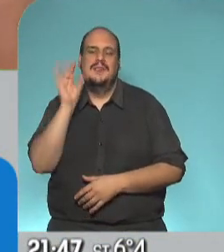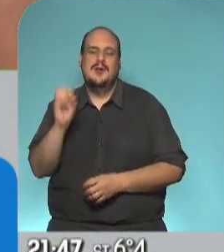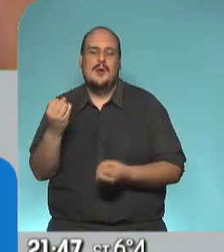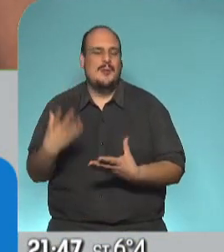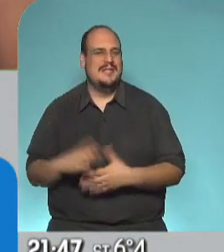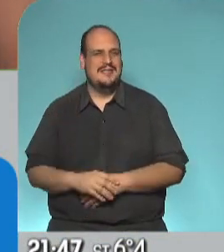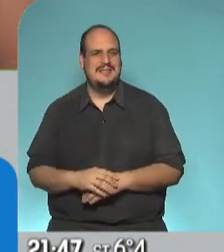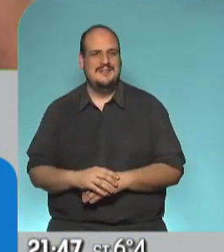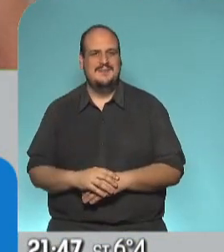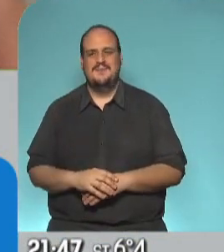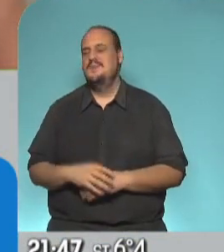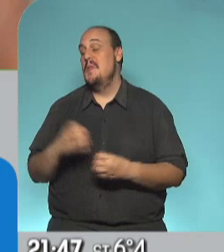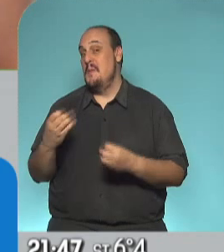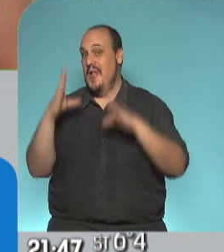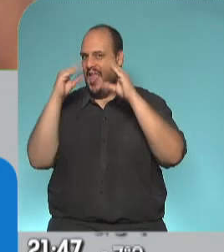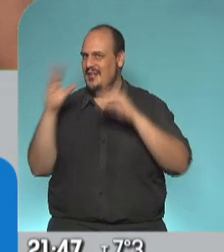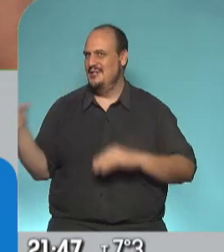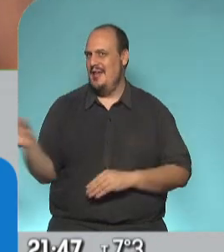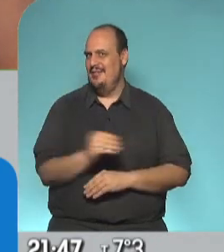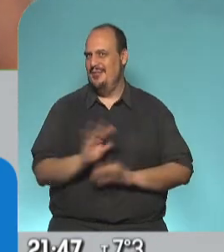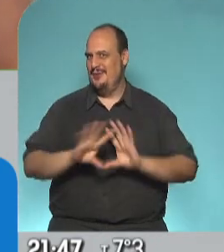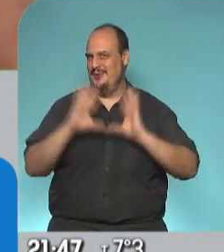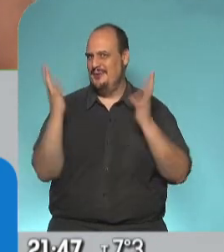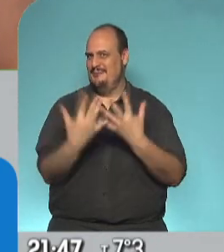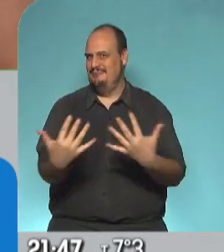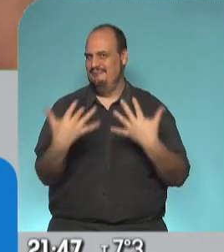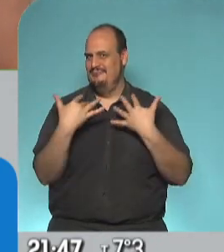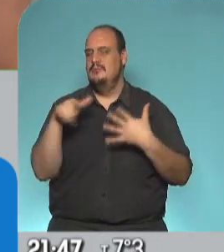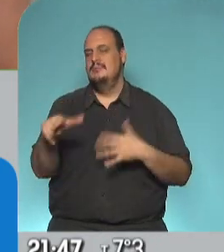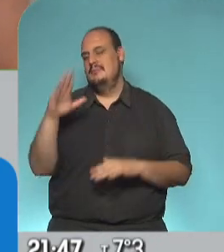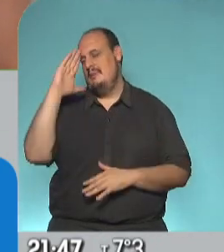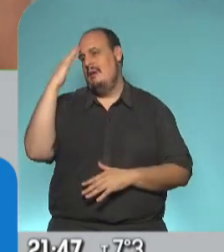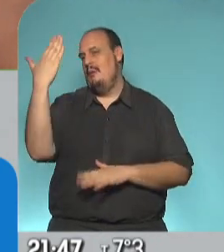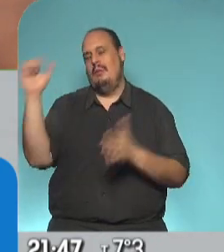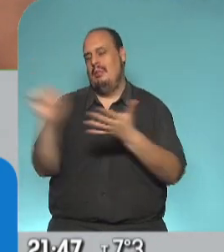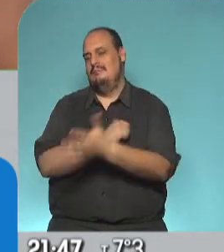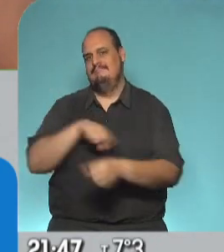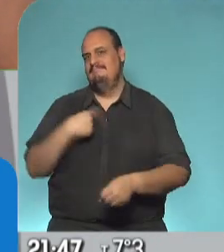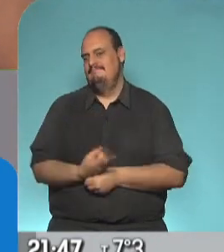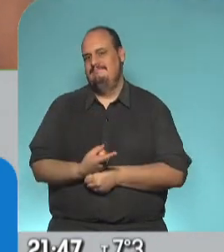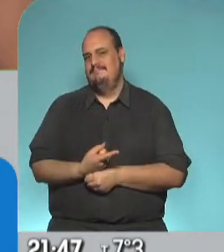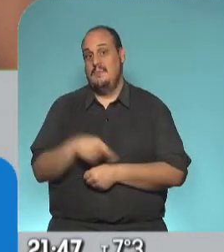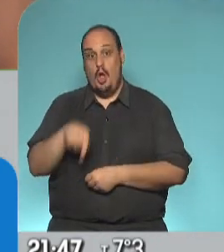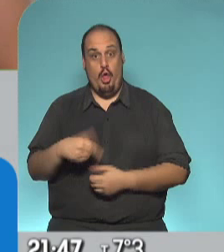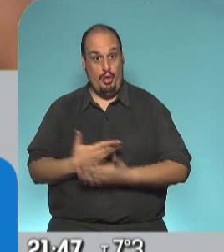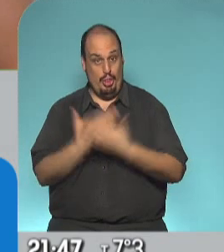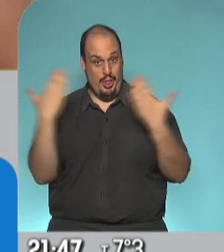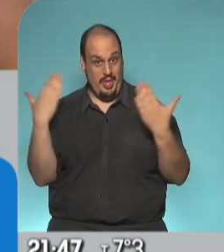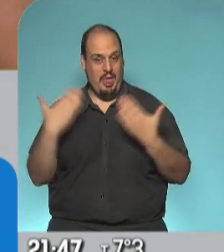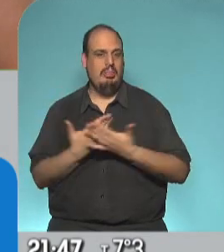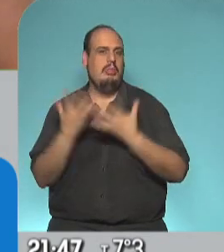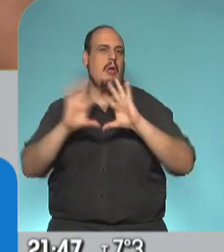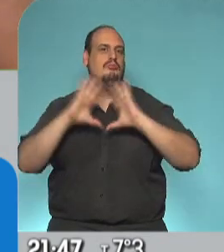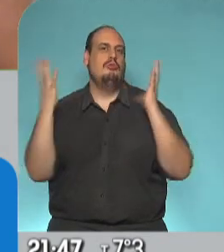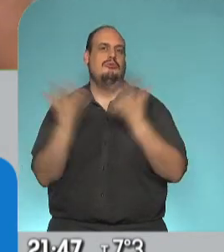estás? Muy buenas noches para todo el mundo y es así, es un recuerdo imborrable. Este día es el Día Mundial